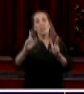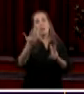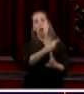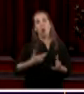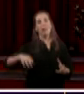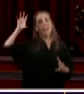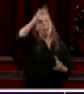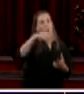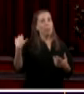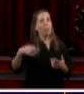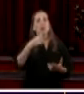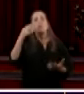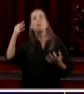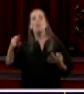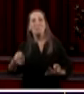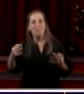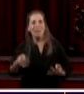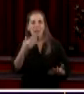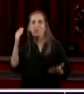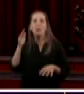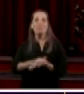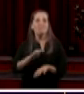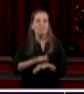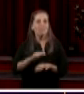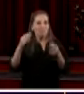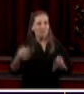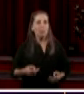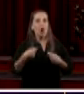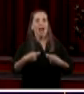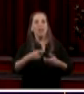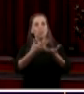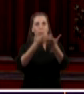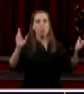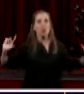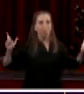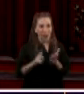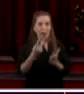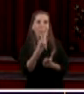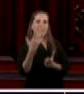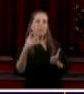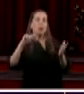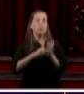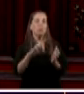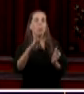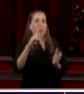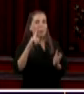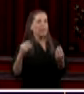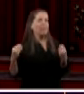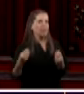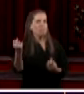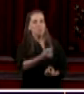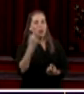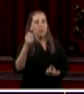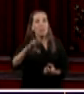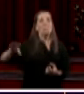era el error que tenía Cristina improvisaba y ahí venía cualquier cosa cuando le él mismo debería haberse corregido porque es un tipo que maneja los números y no